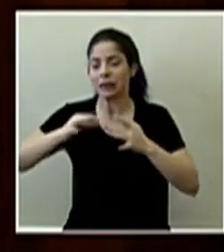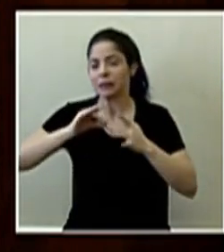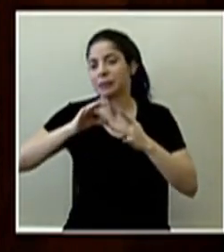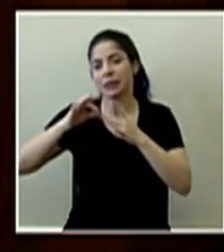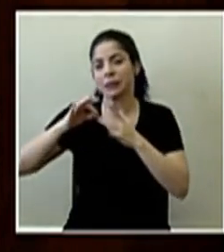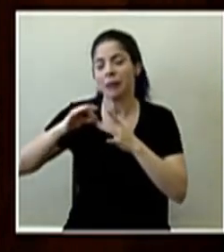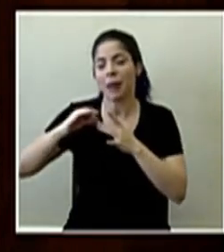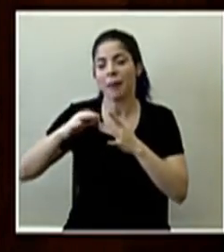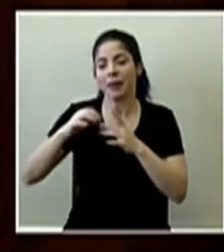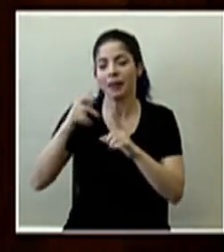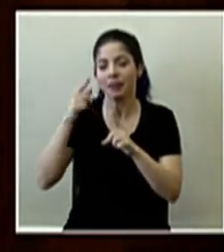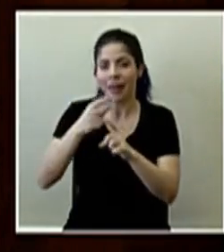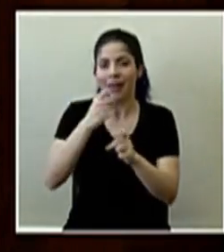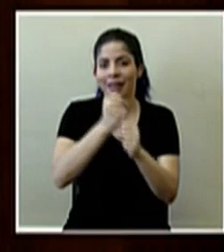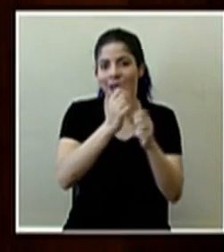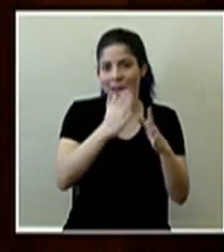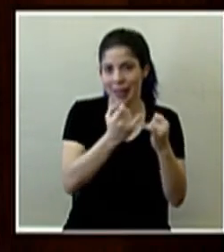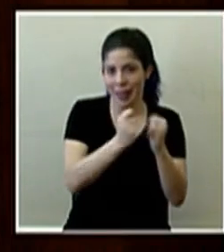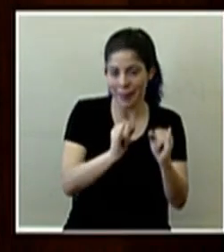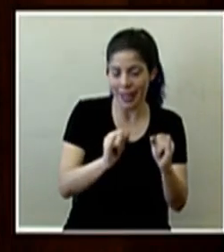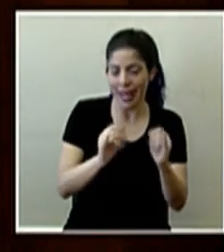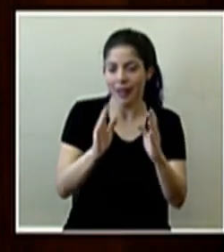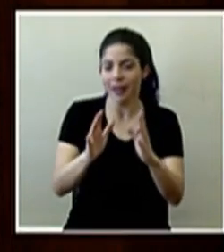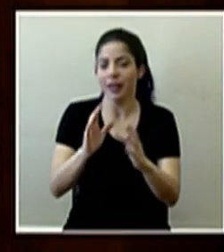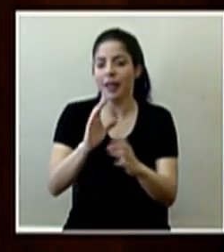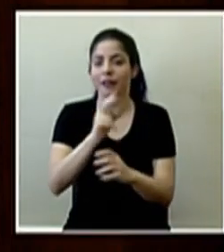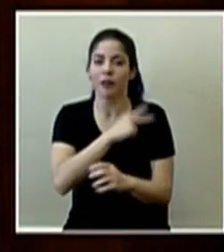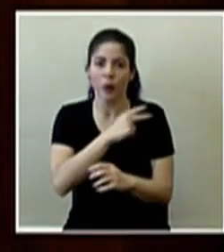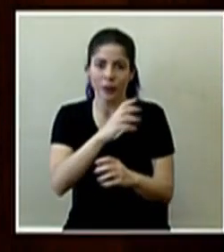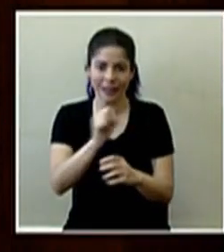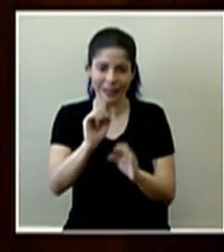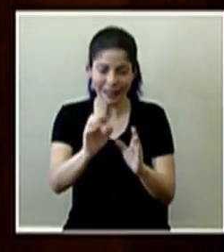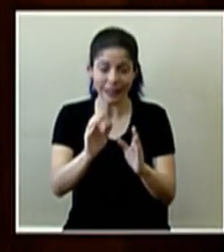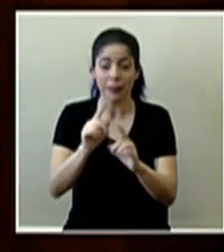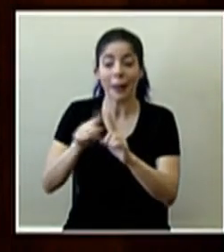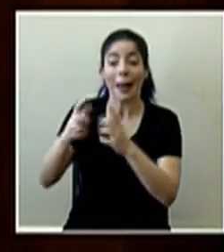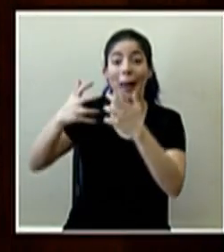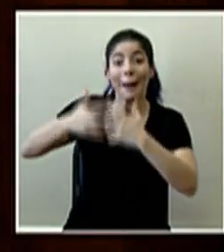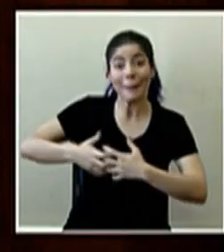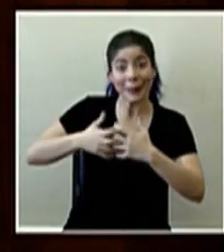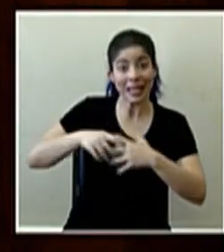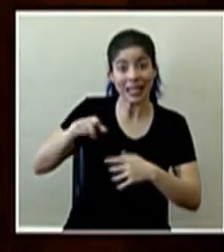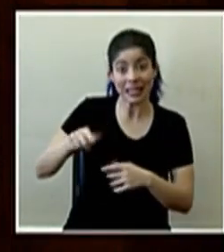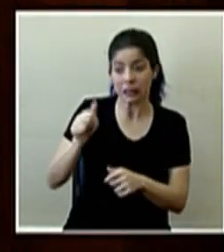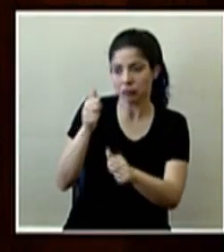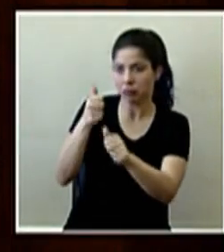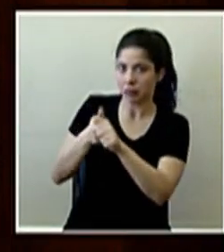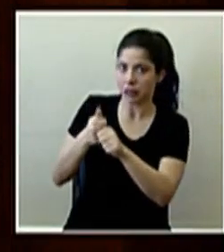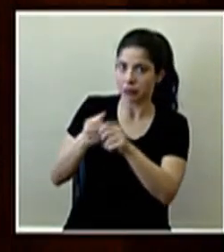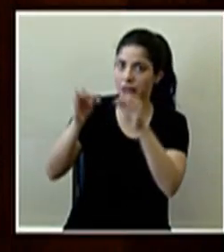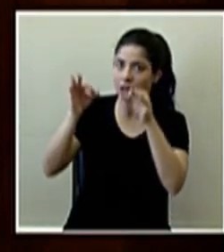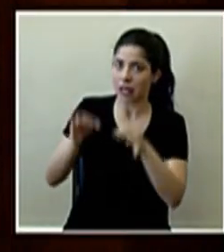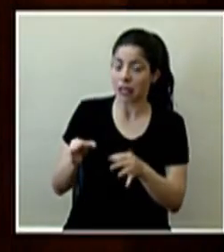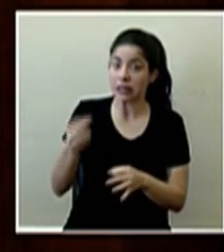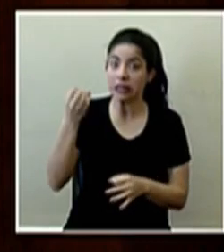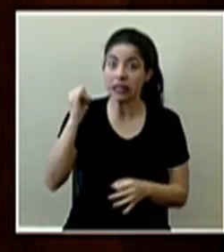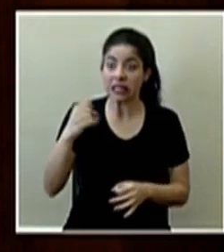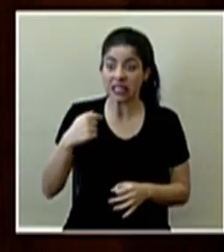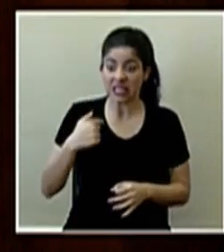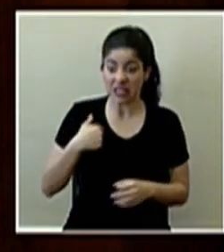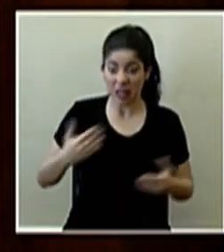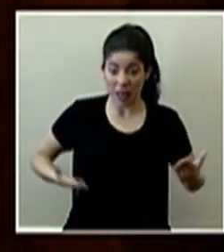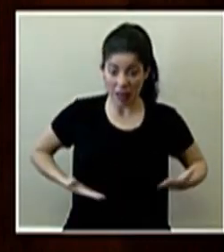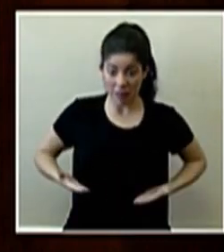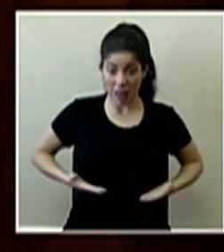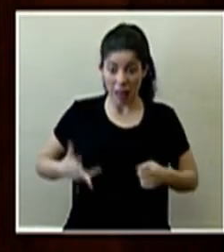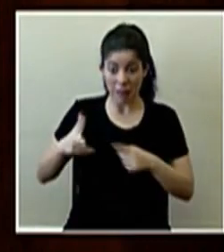allá de los trabajadores independientes y los asegurados voluntarios, que las empresas, ante una decisión de si liquido al